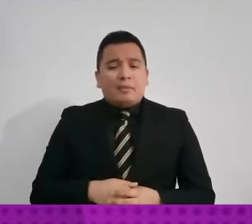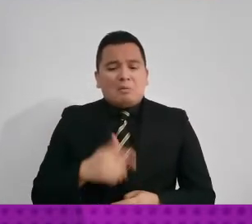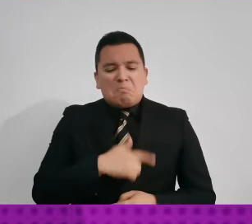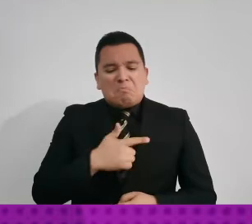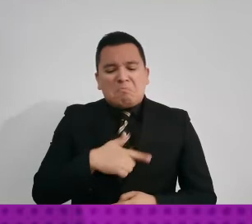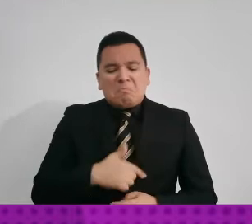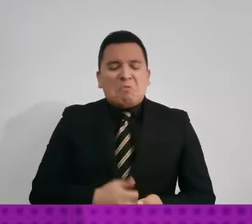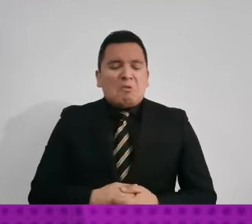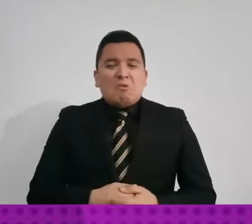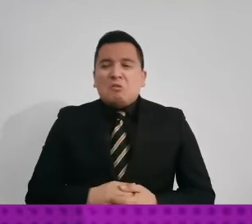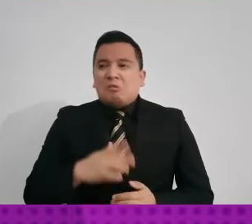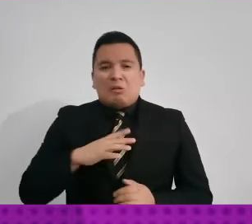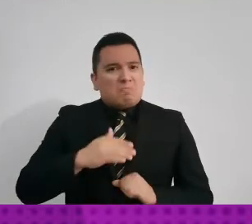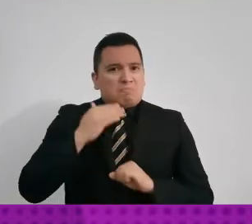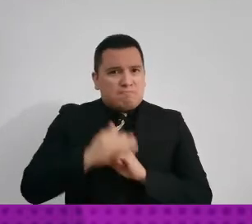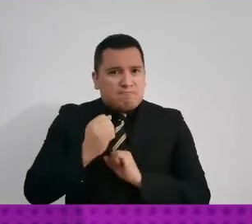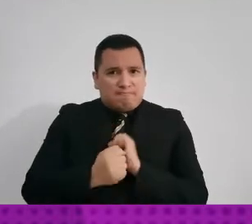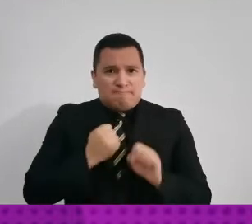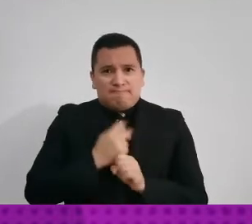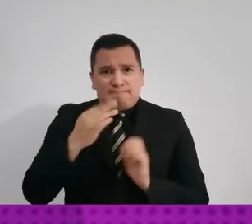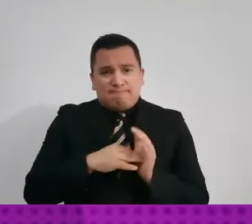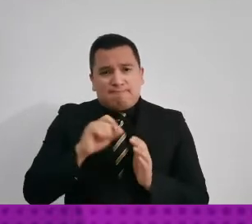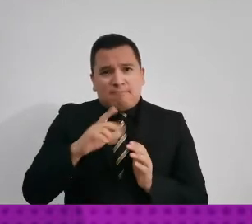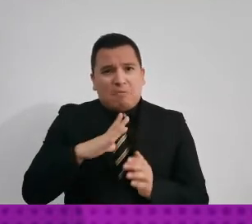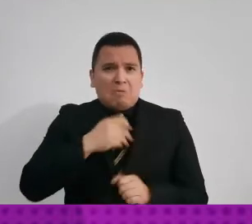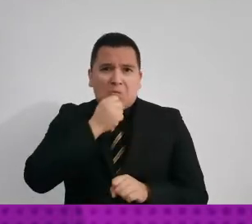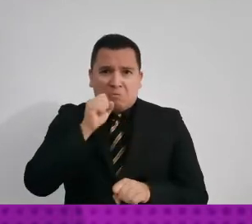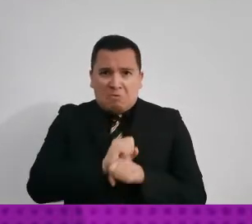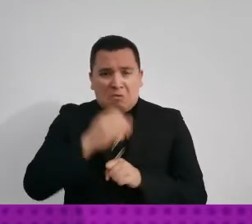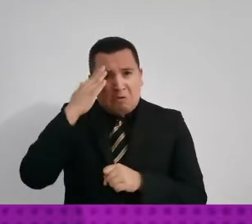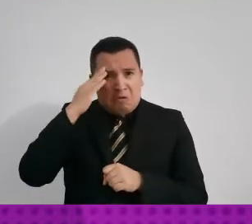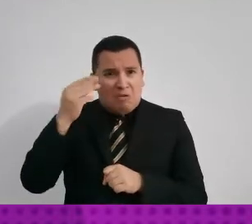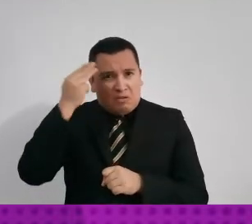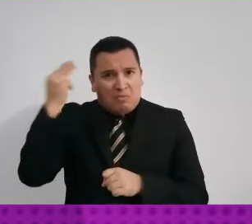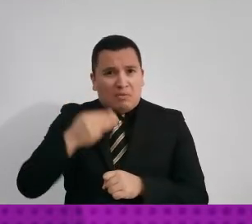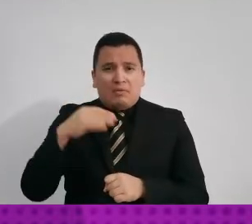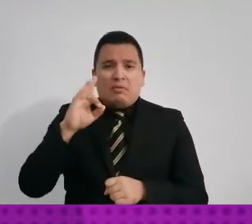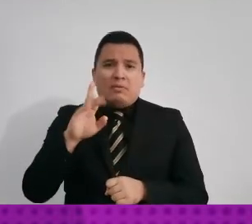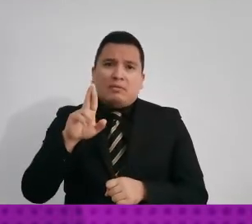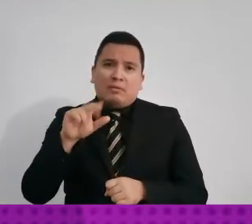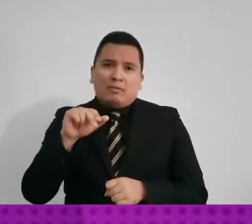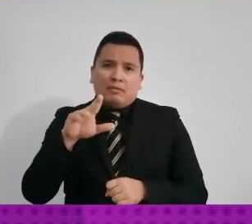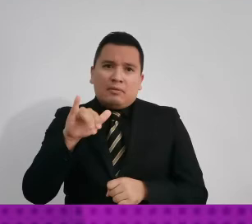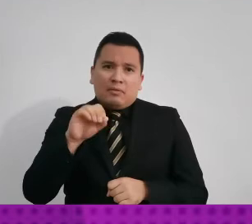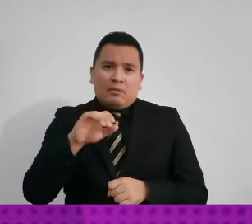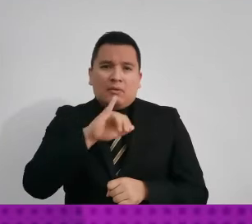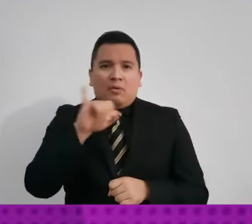al inicio de este programa, nos da mucho gusto cerrar con broche de oro, tener con nosotros al secretario ejecutivo, el maestro Francisco Javier Torres